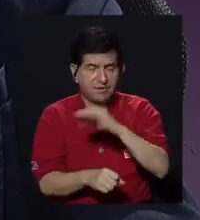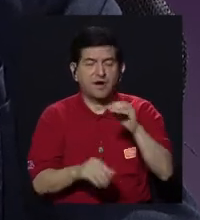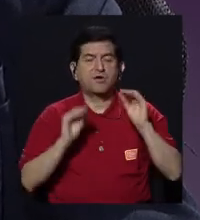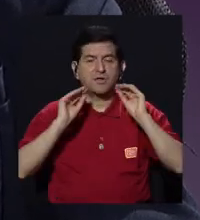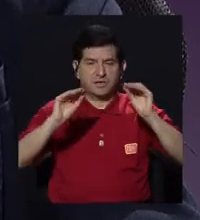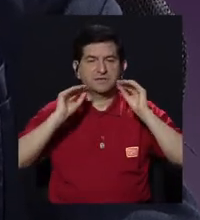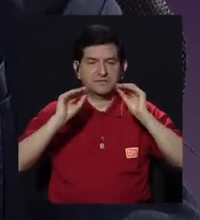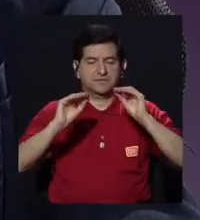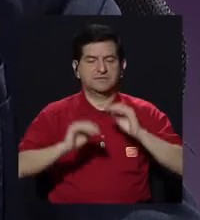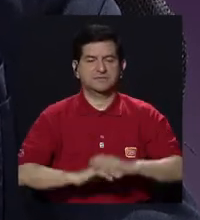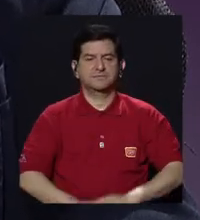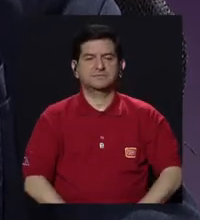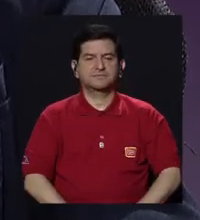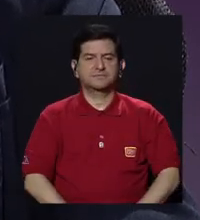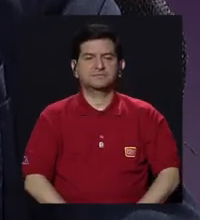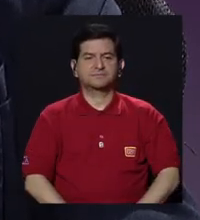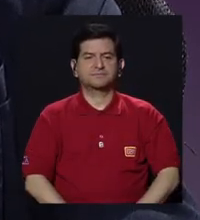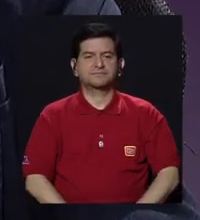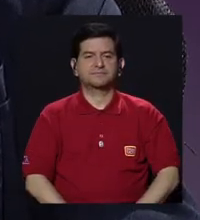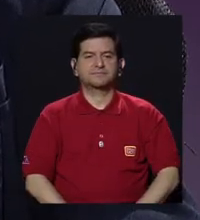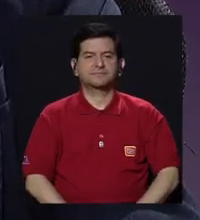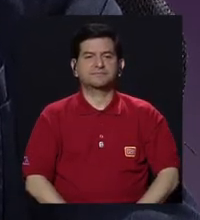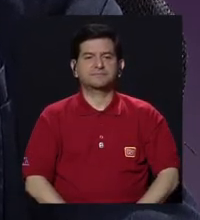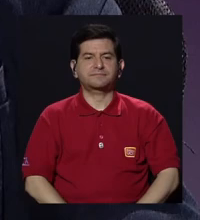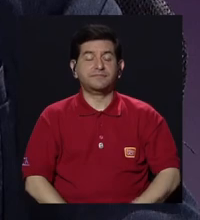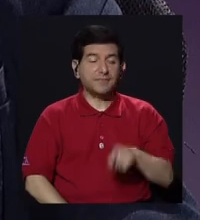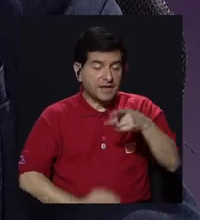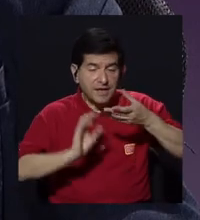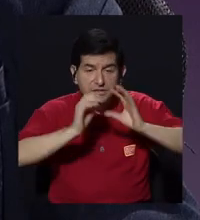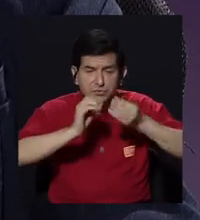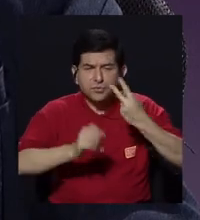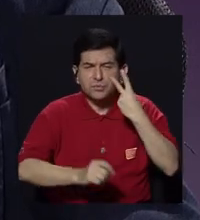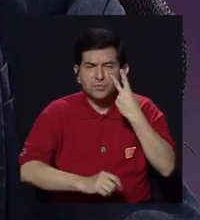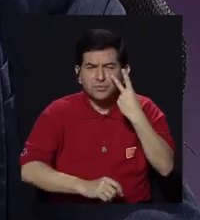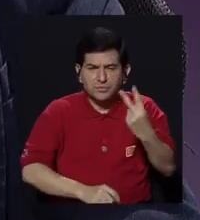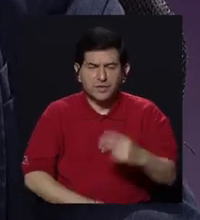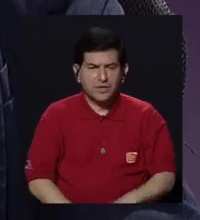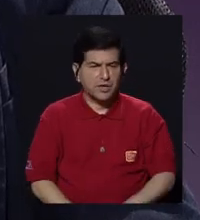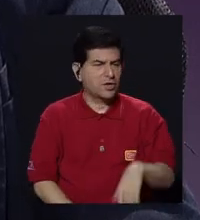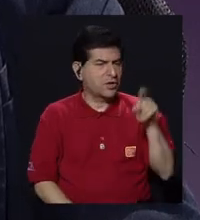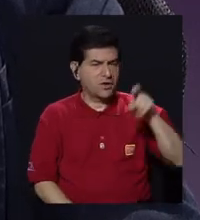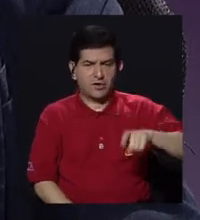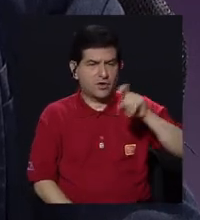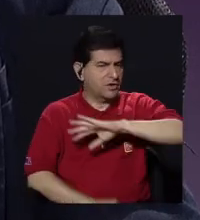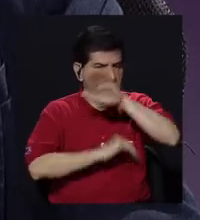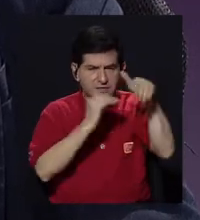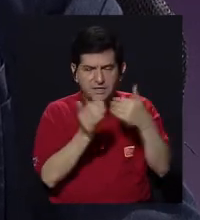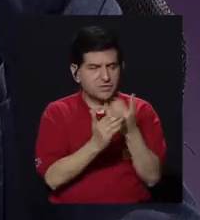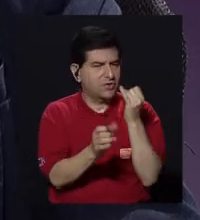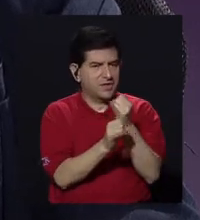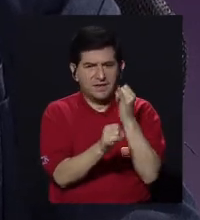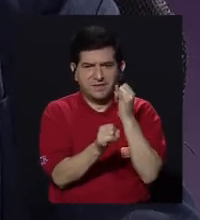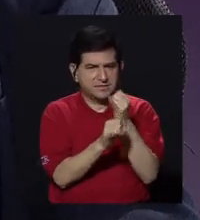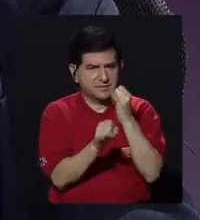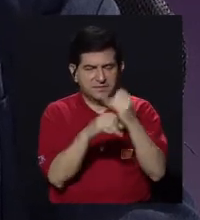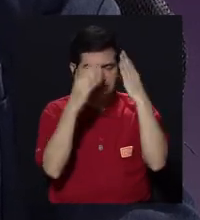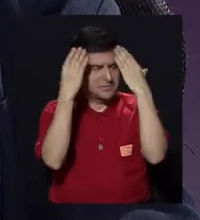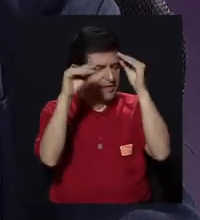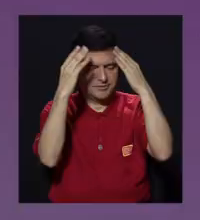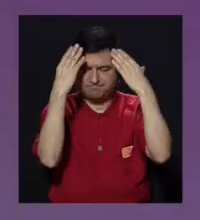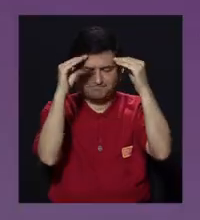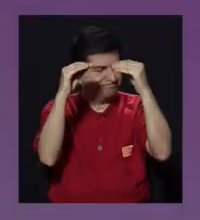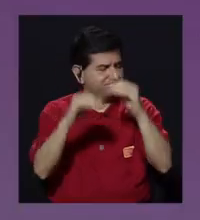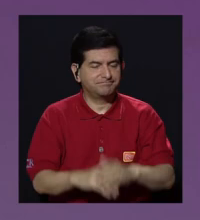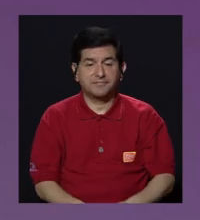y en la docencia. Y sobre estos datos vemos que no necesariamente todas las instituciones están